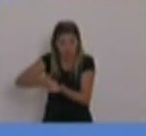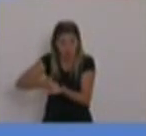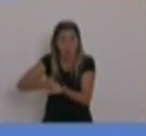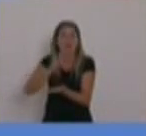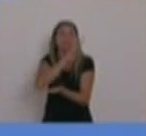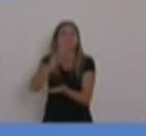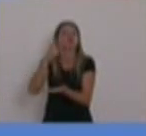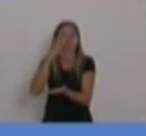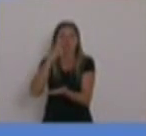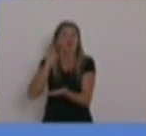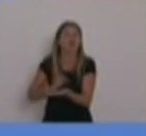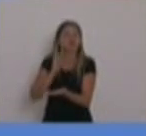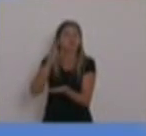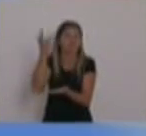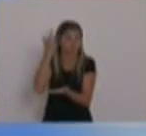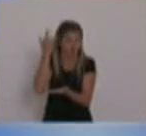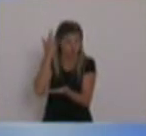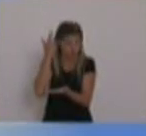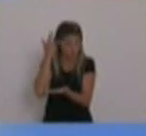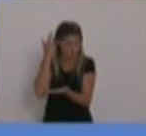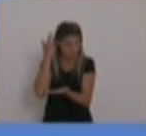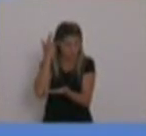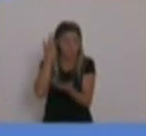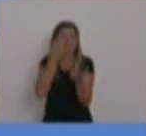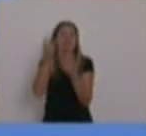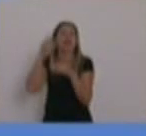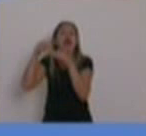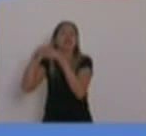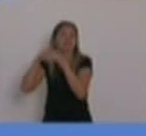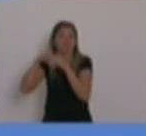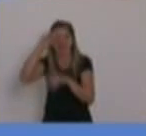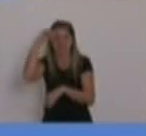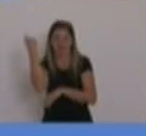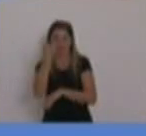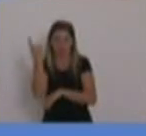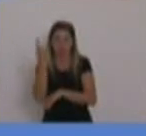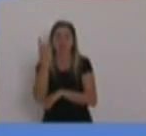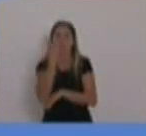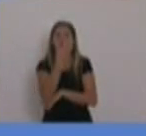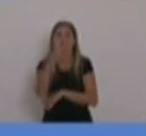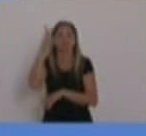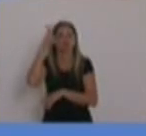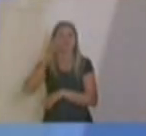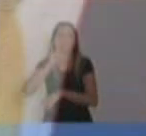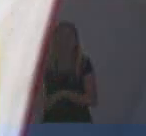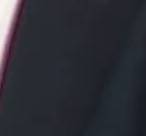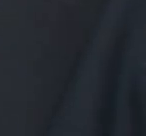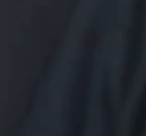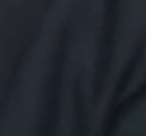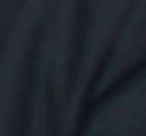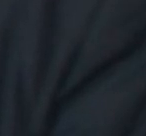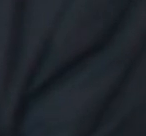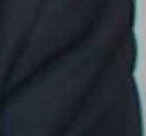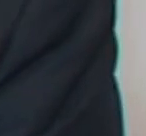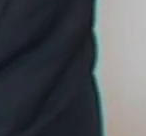Felicitas, Nazarena. Estamos en este caso con el senador Pablo Blanco de la provincia de Tierra del Fuego, de la Unión Cívica Radical,